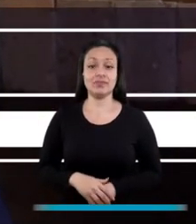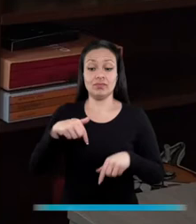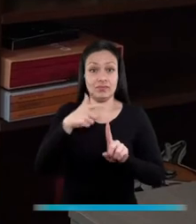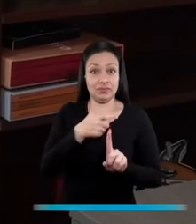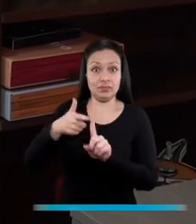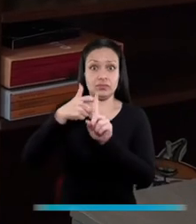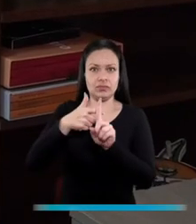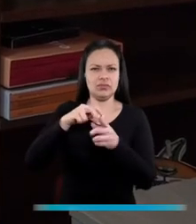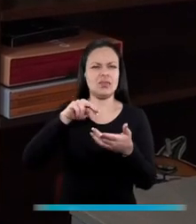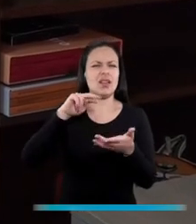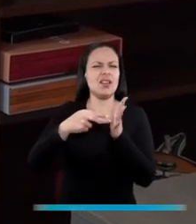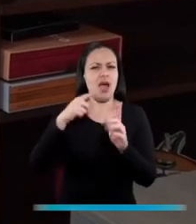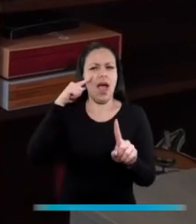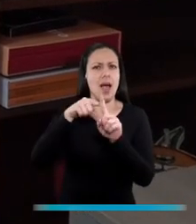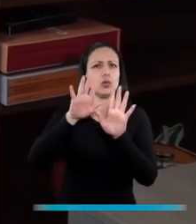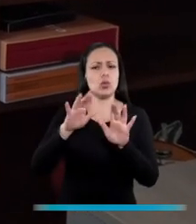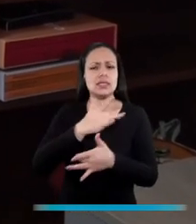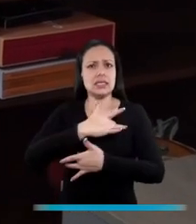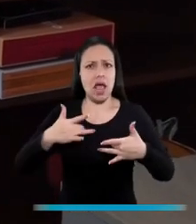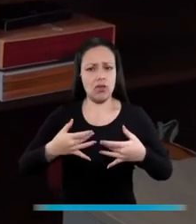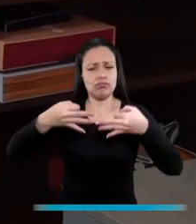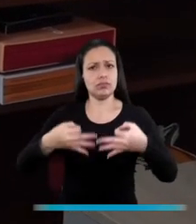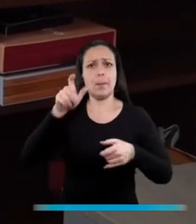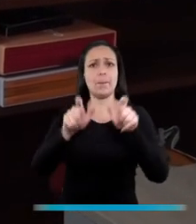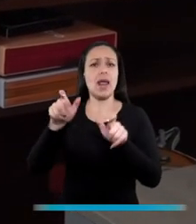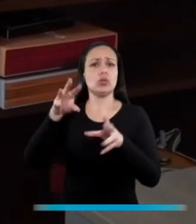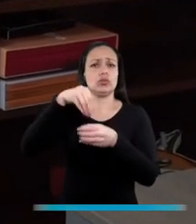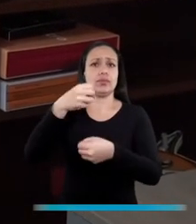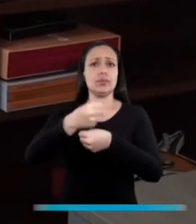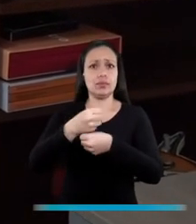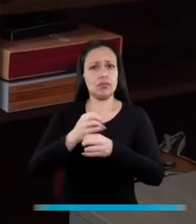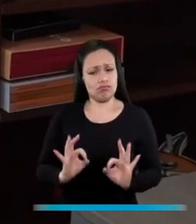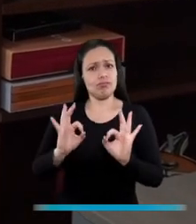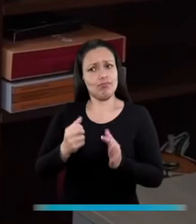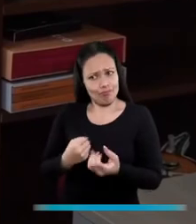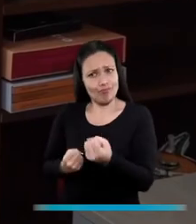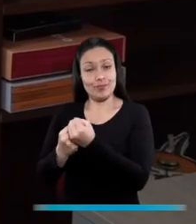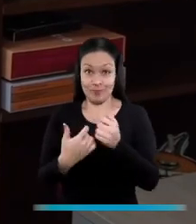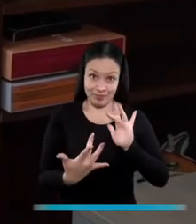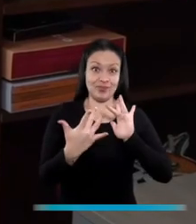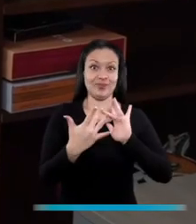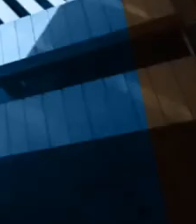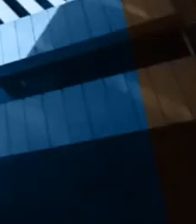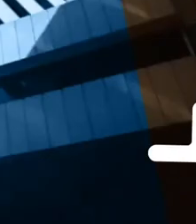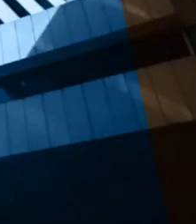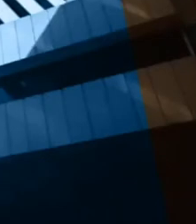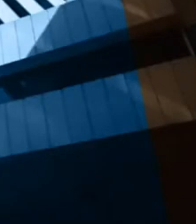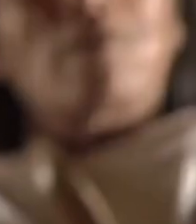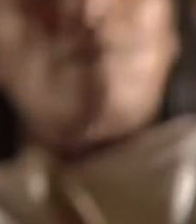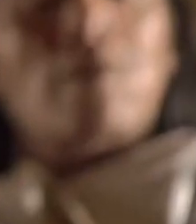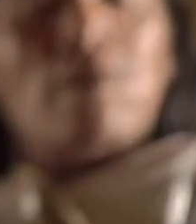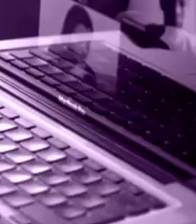www.procuraduría.gov.co. Nuestra Procuraduría Delegada para la Salud, la Seguridad Social y el Trabajo Decente existe para ayudarlos.